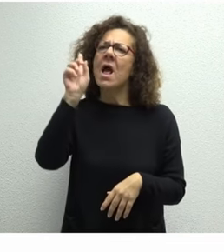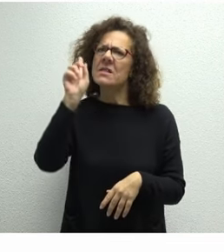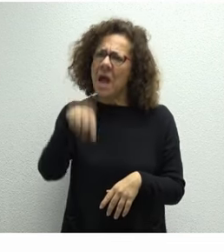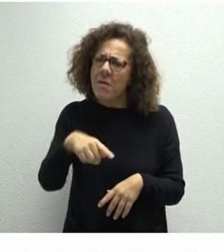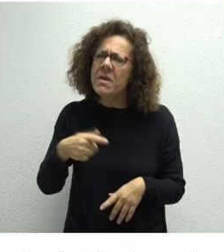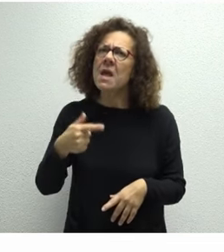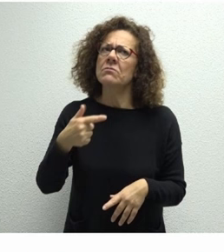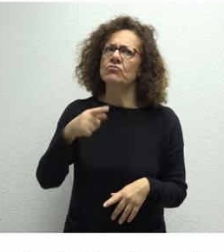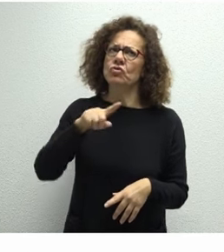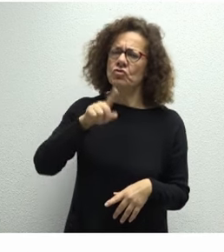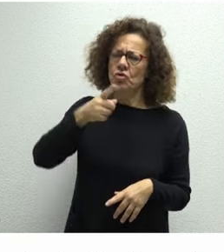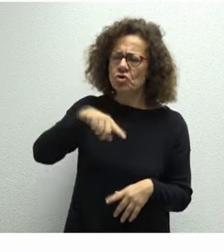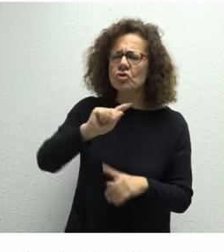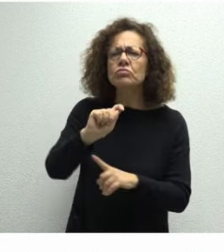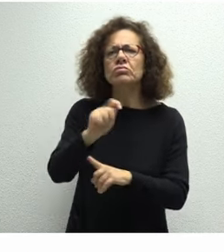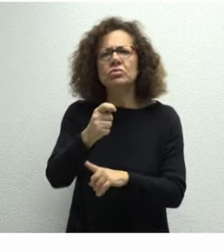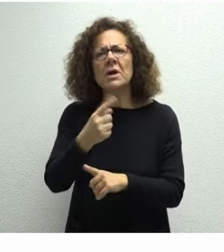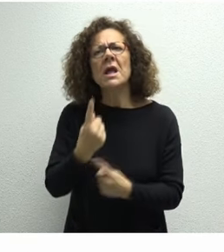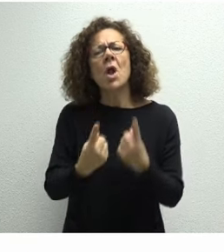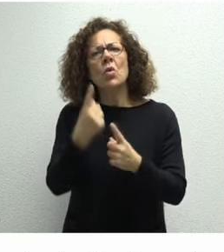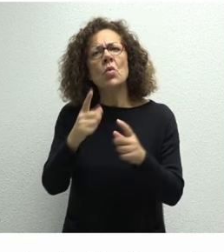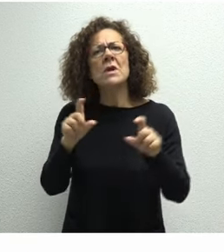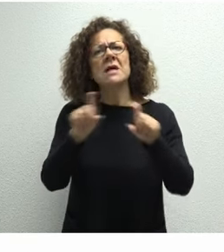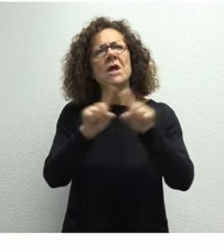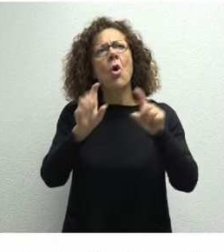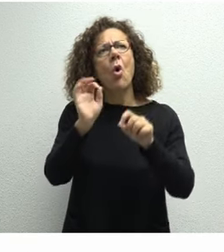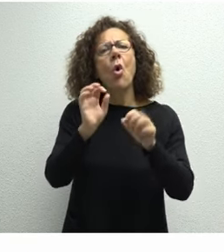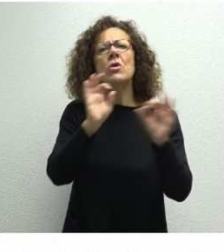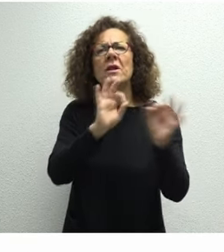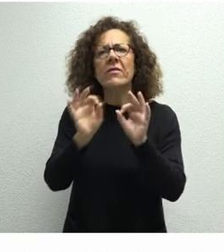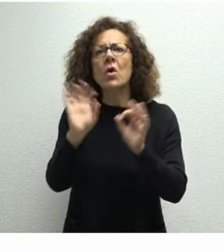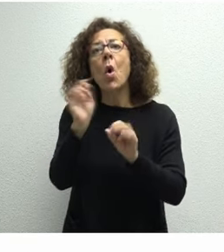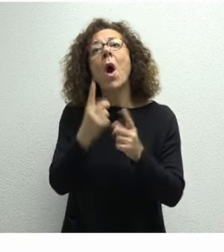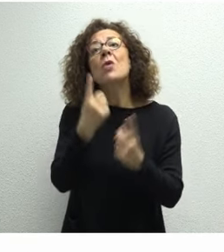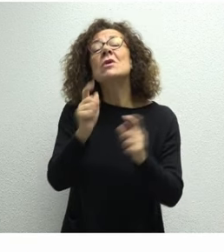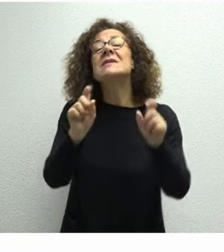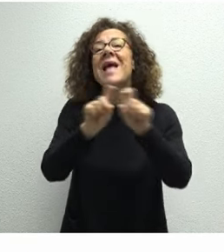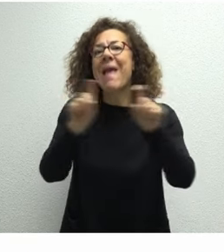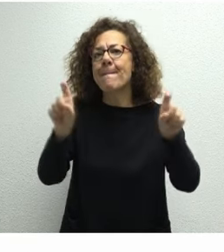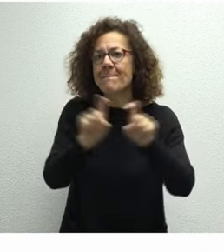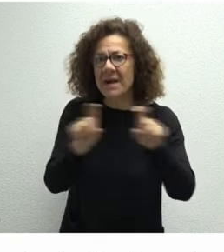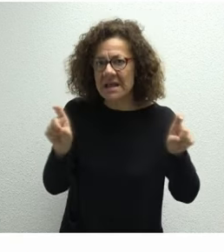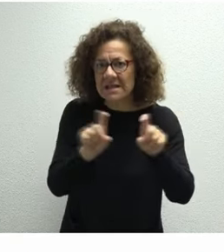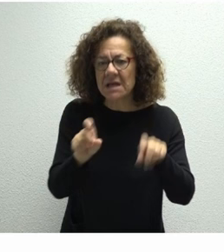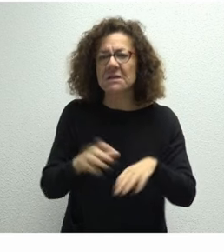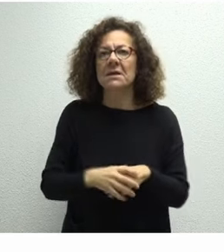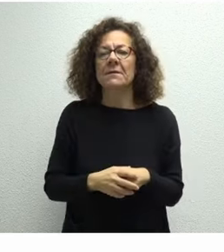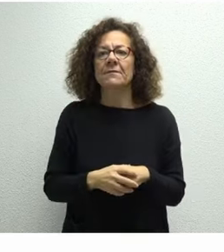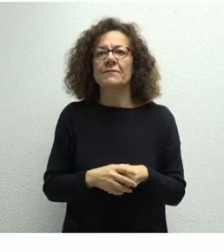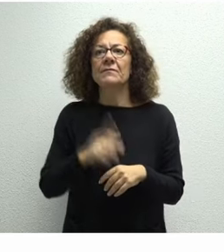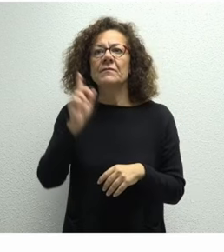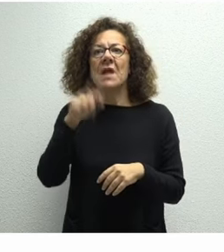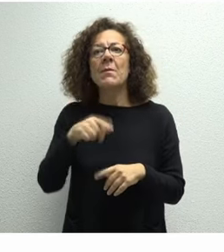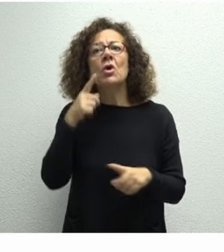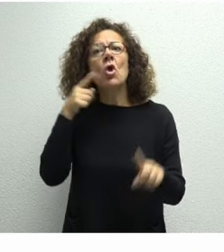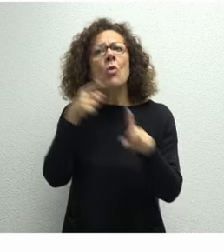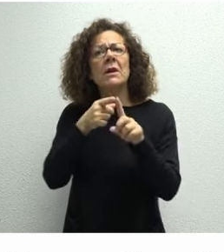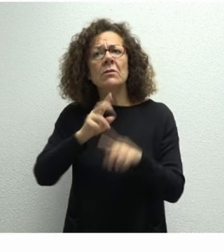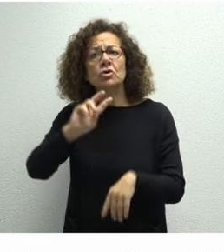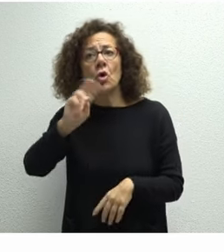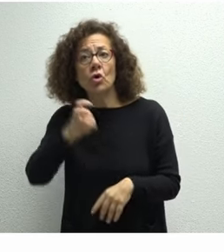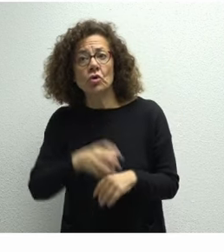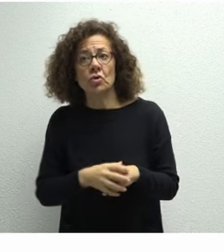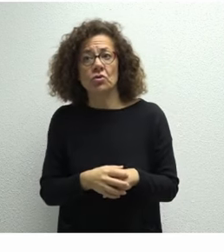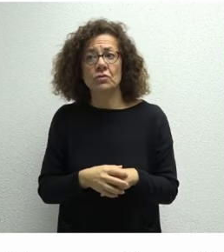atrevidos no y algunas entidades o algunas asociaciones o algunas empresas a veces incluso con otros objetivos No